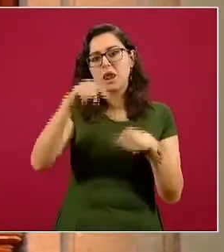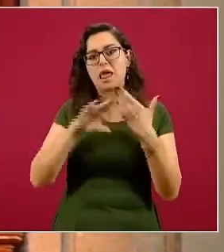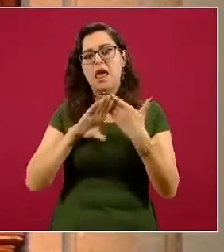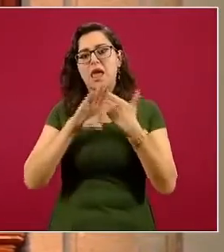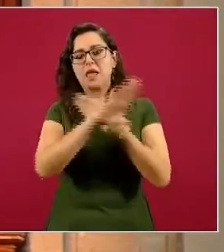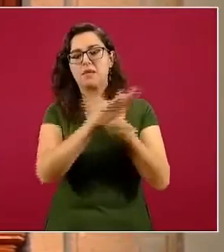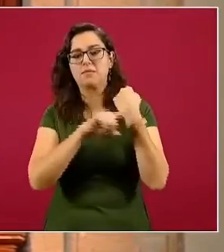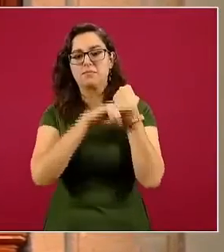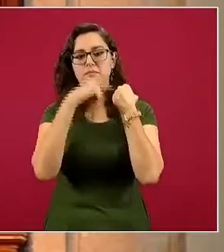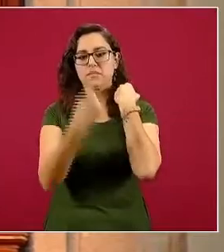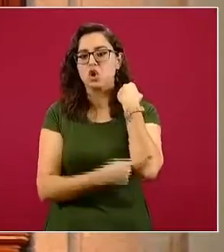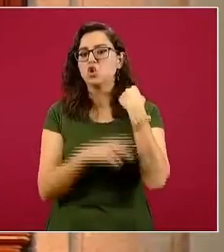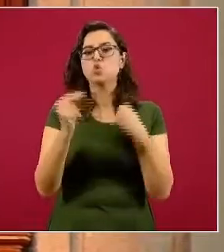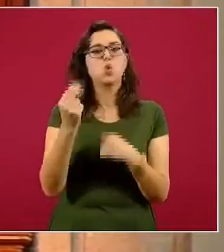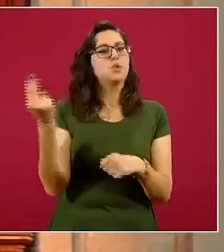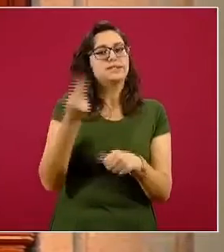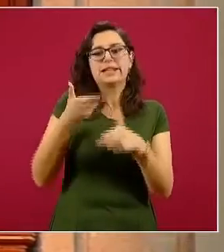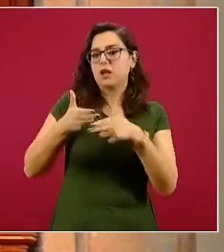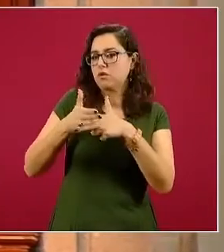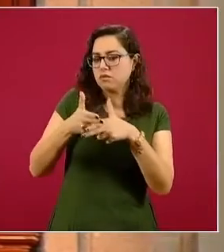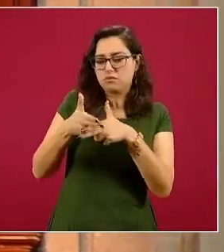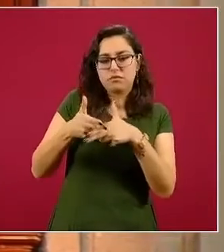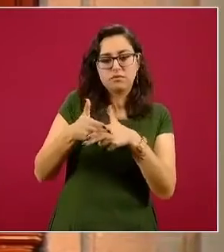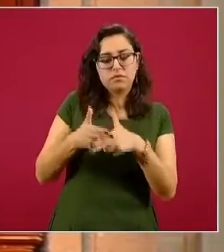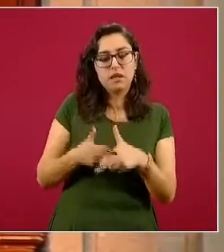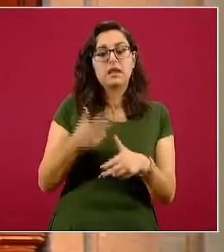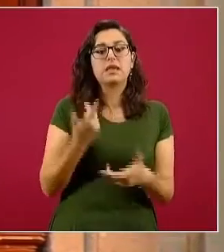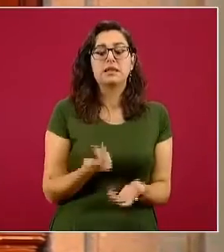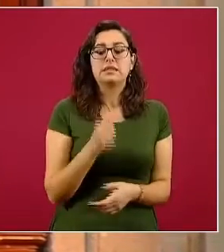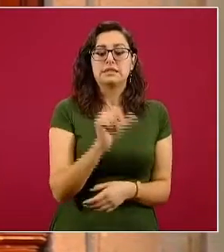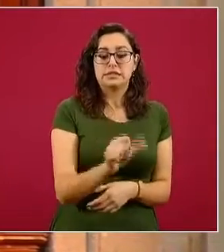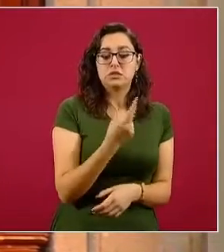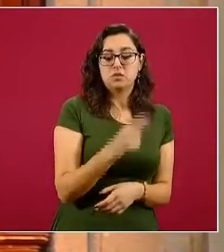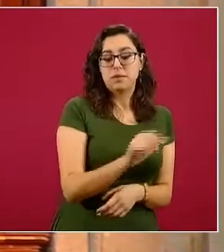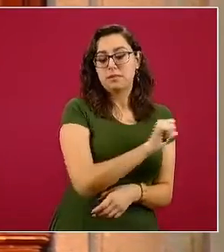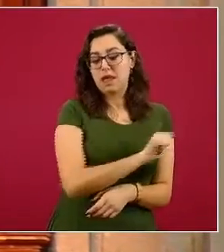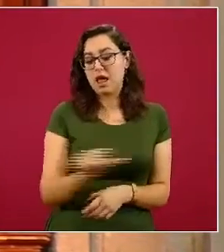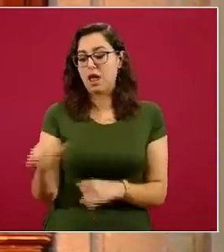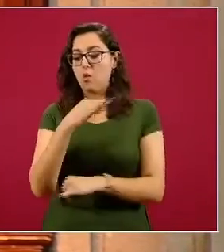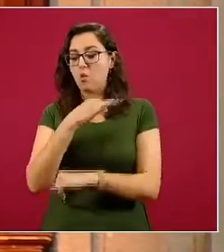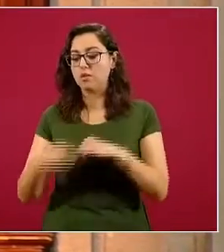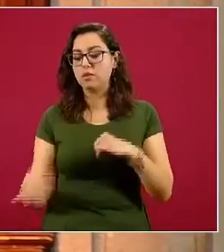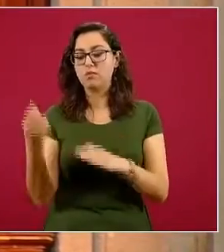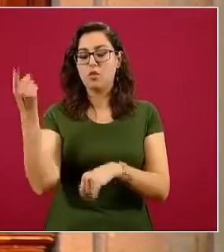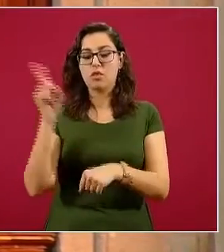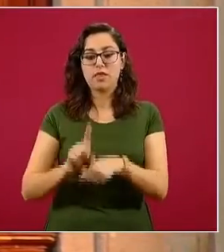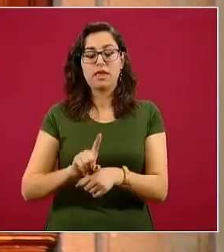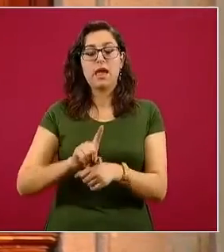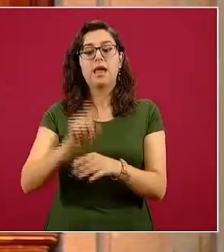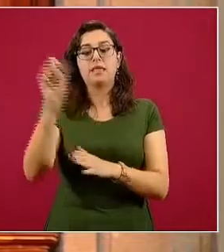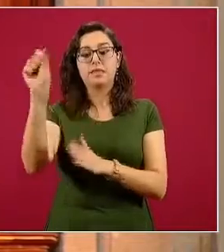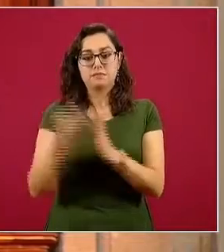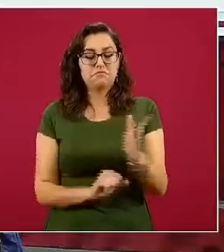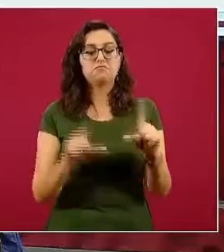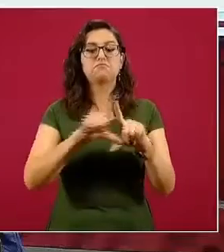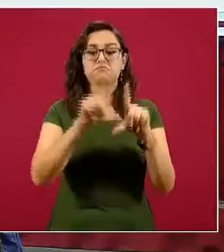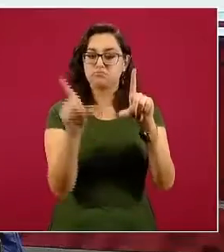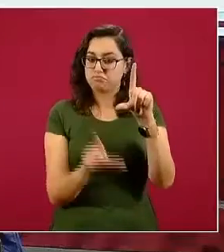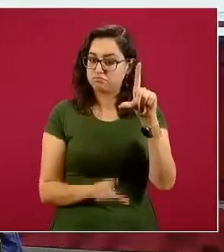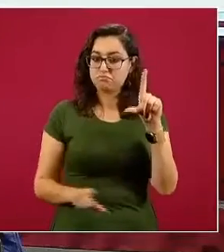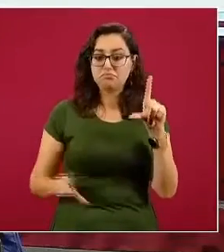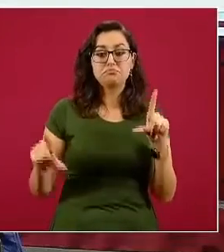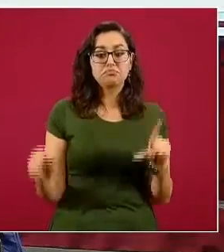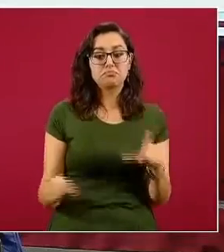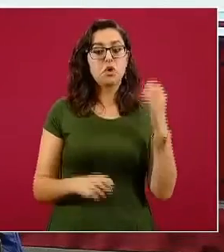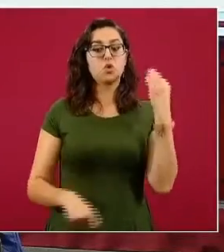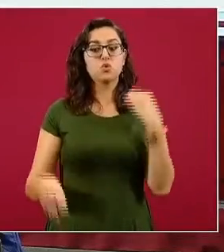día 16 de noviembre hasta el final del mes. Esta jornada es a nivel nacional en todos